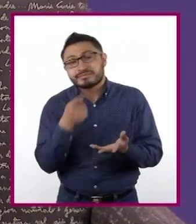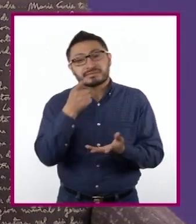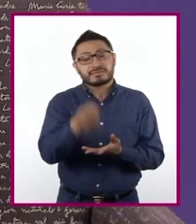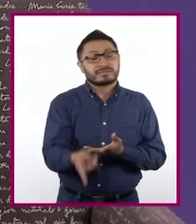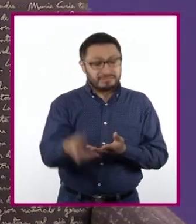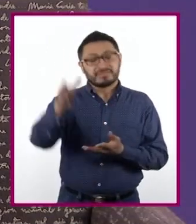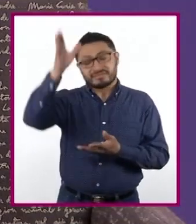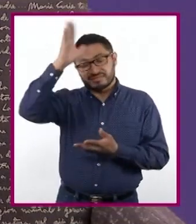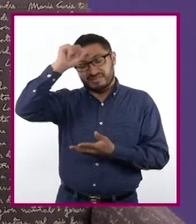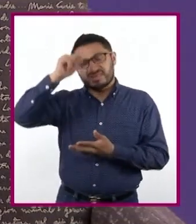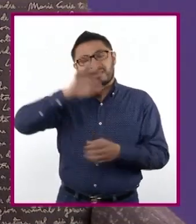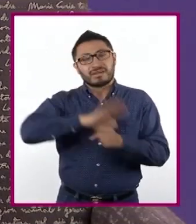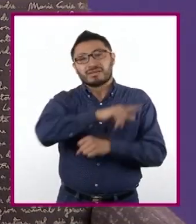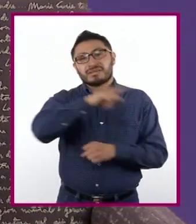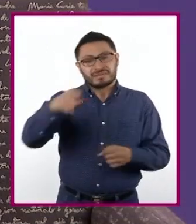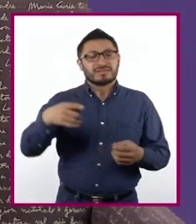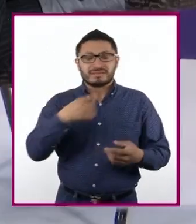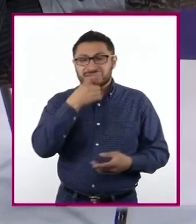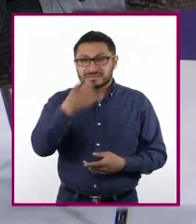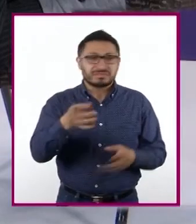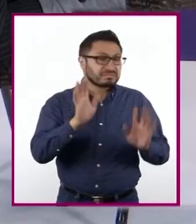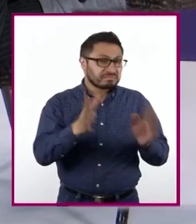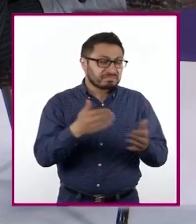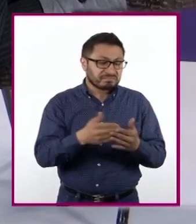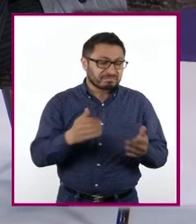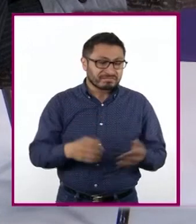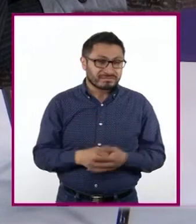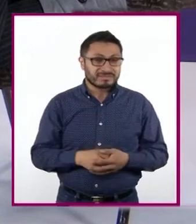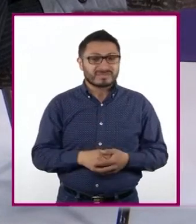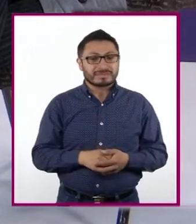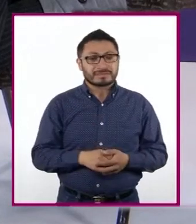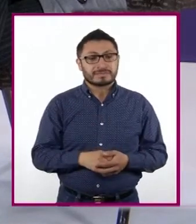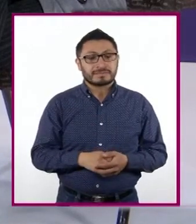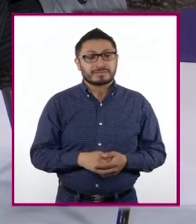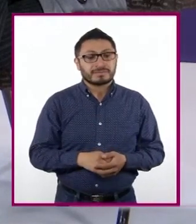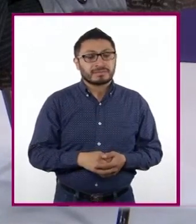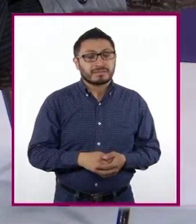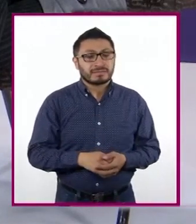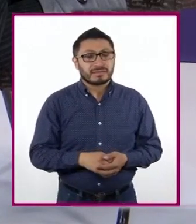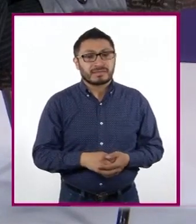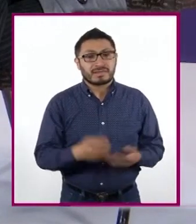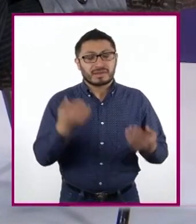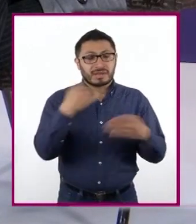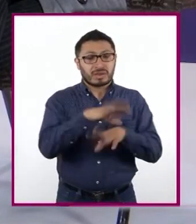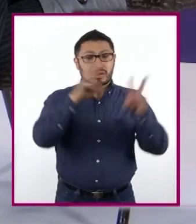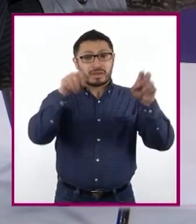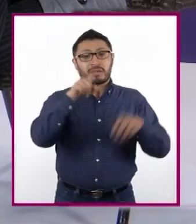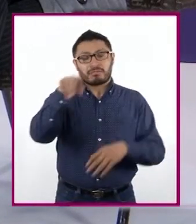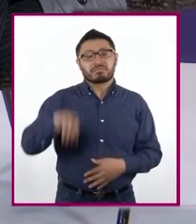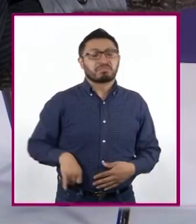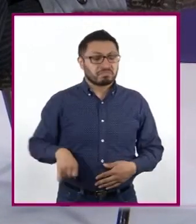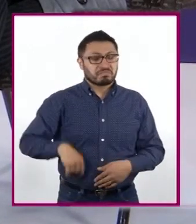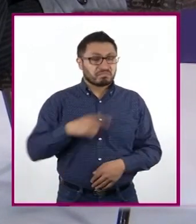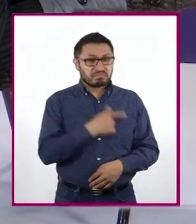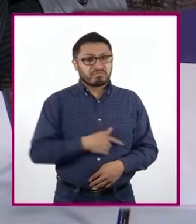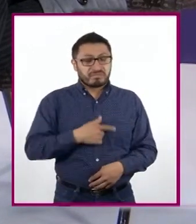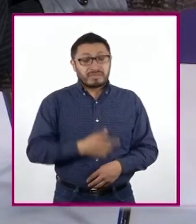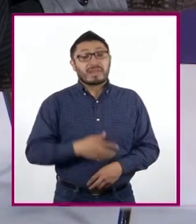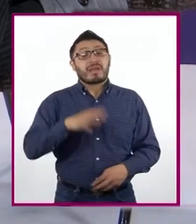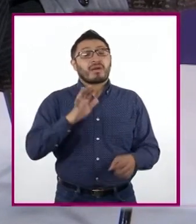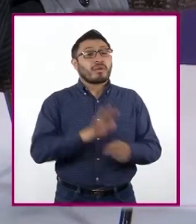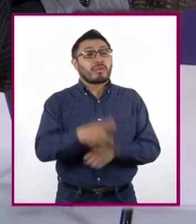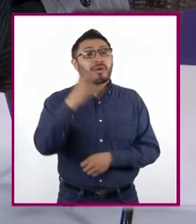acuerdo con lo que han externado por algún experto en relación con el tema que te atrae y por el